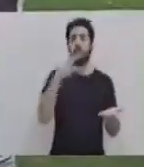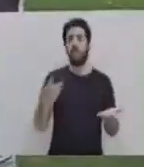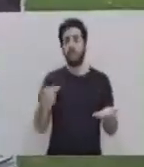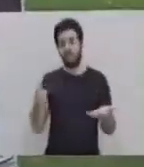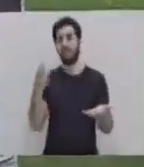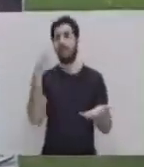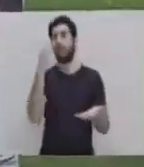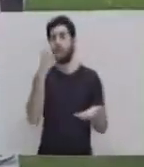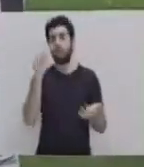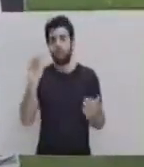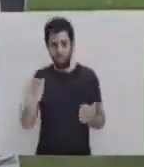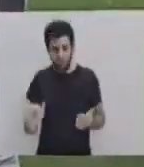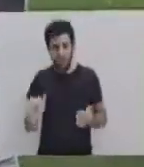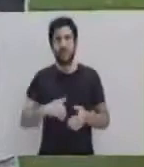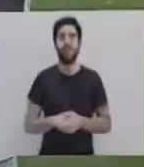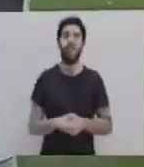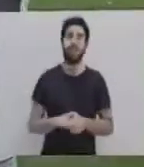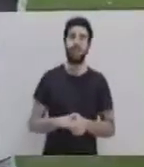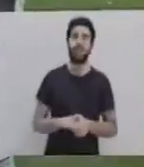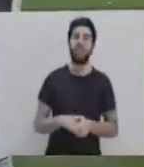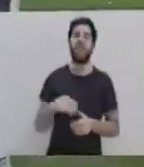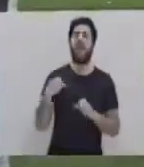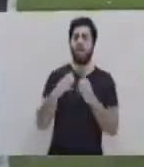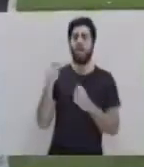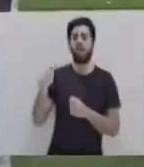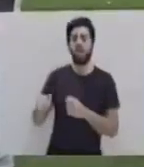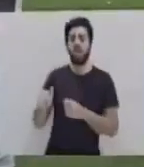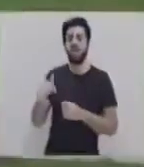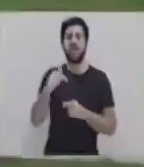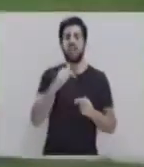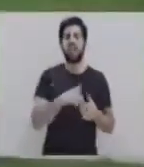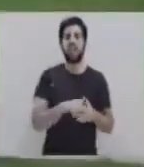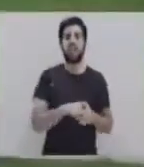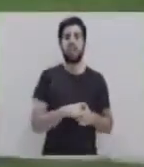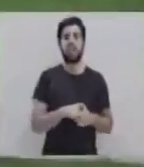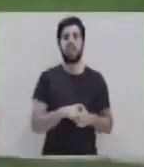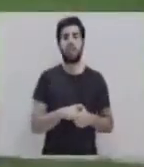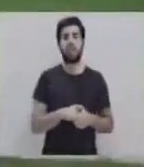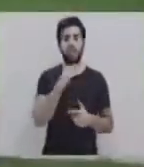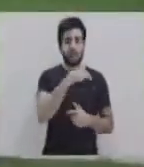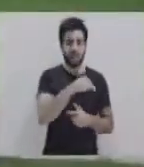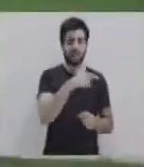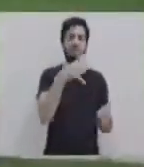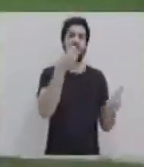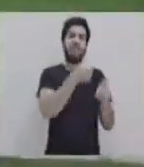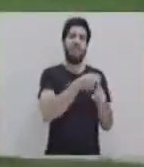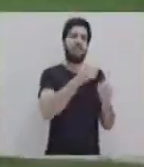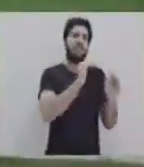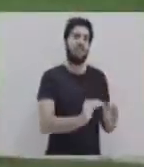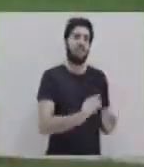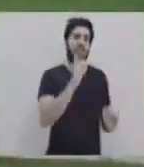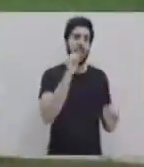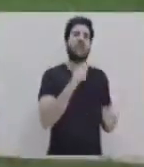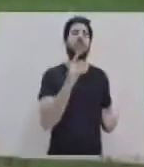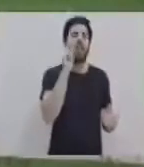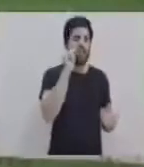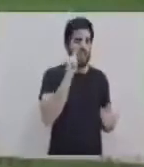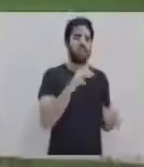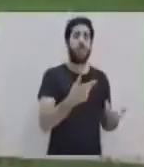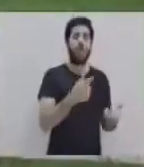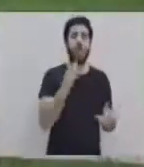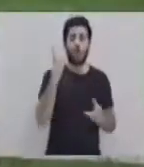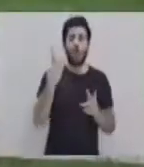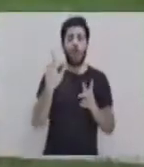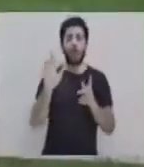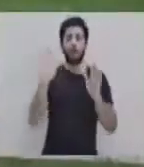que le llamaron de esta manera. ¿Y en sí qué es el fenómeno niño? El fenómeno del niño entonces se produce en el Océano